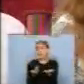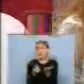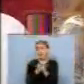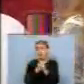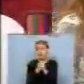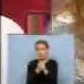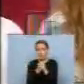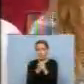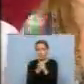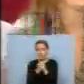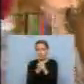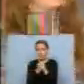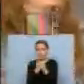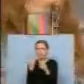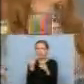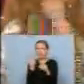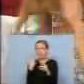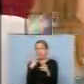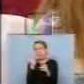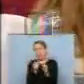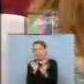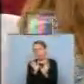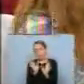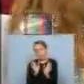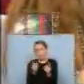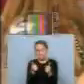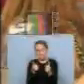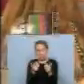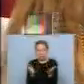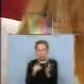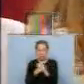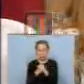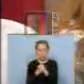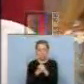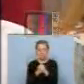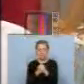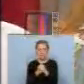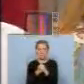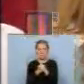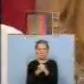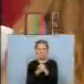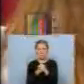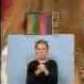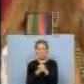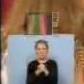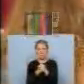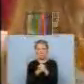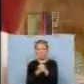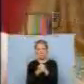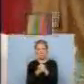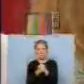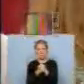no, como tiene una hija, lo hago porque no pasa nada. Dale, dale. Así es, chao. Gracias. ¡Mírame!